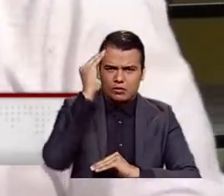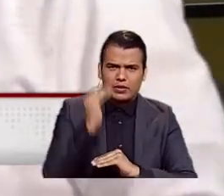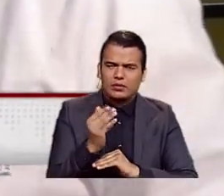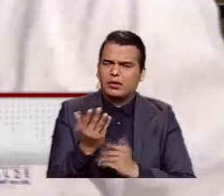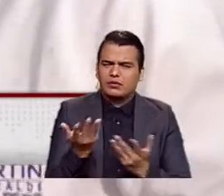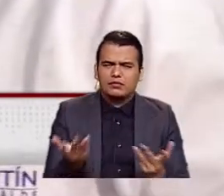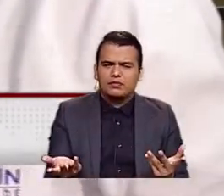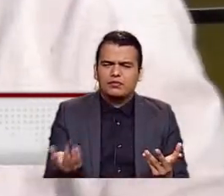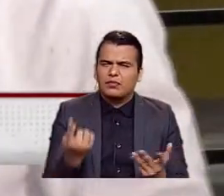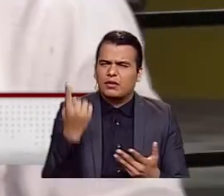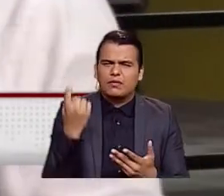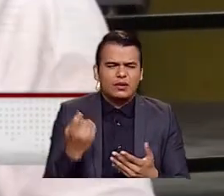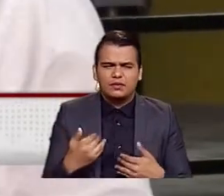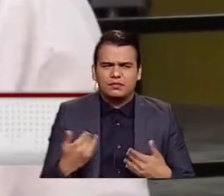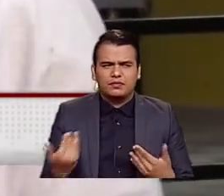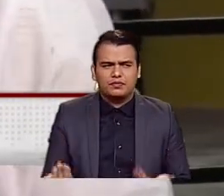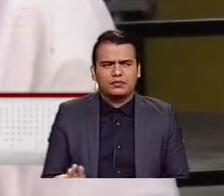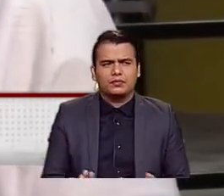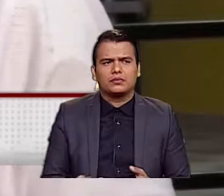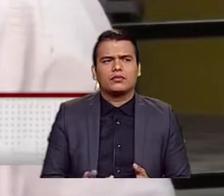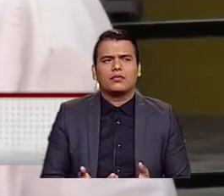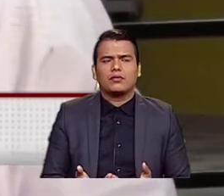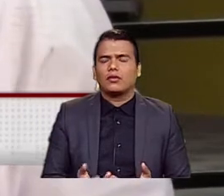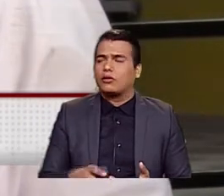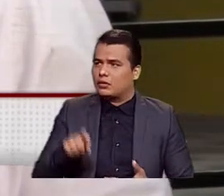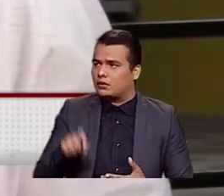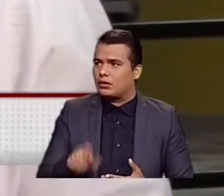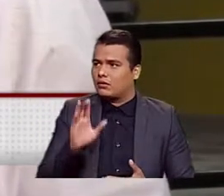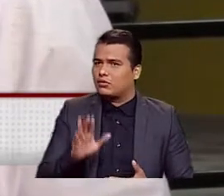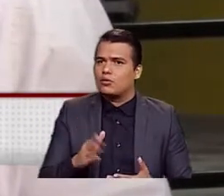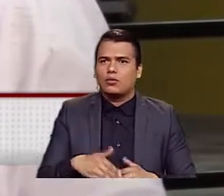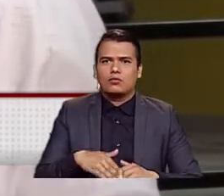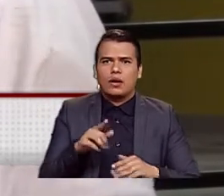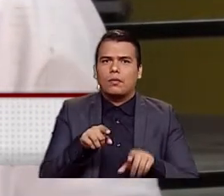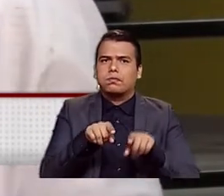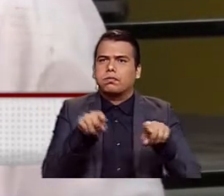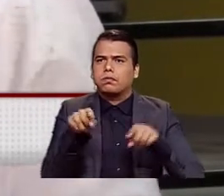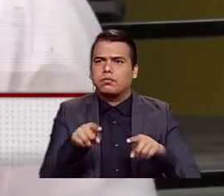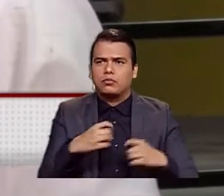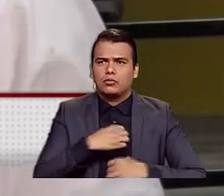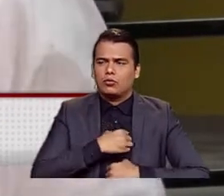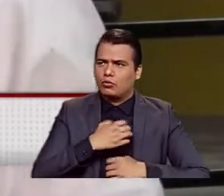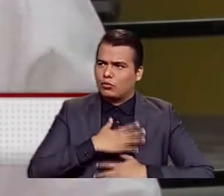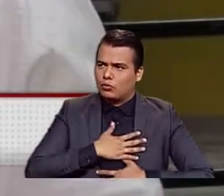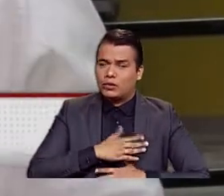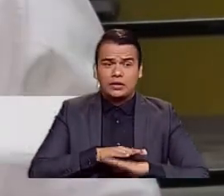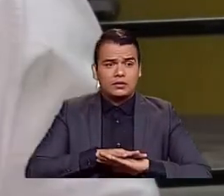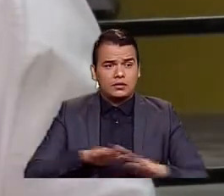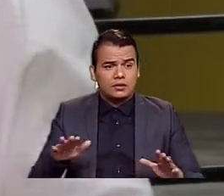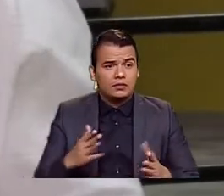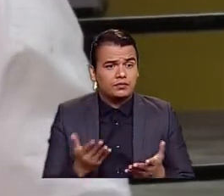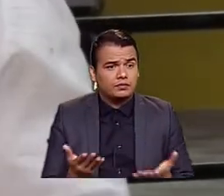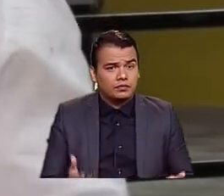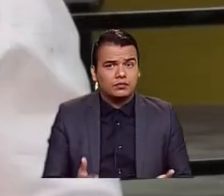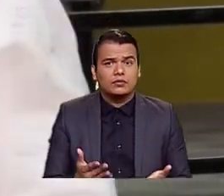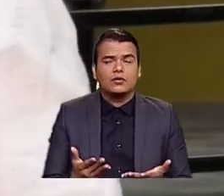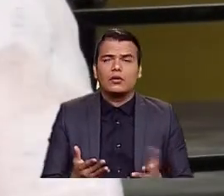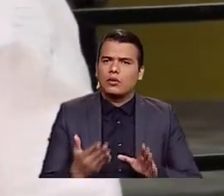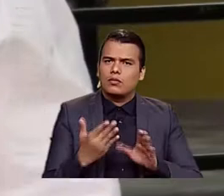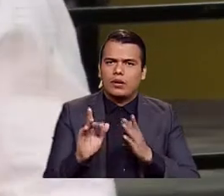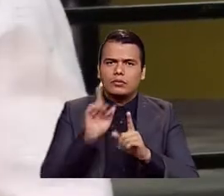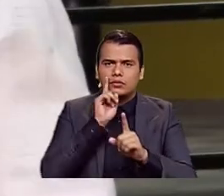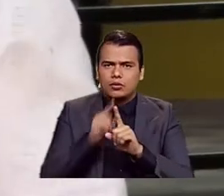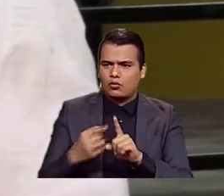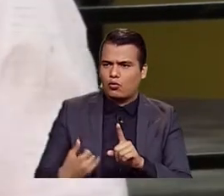la seguridad se combate es con oportunidades. Nosotros tenemos unos planes para darle oportunidades a los